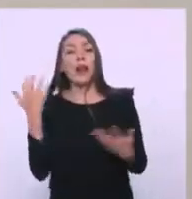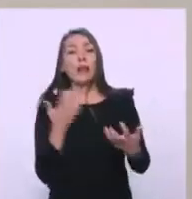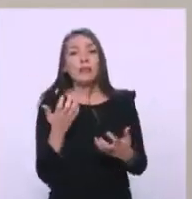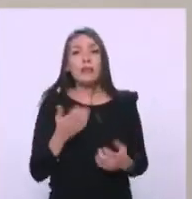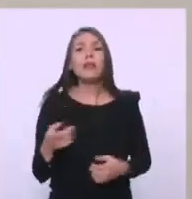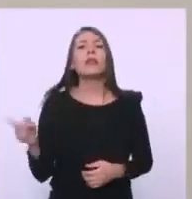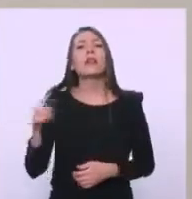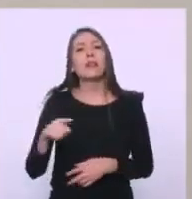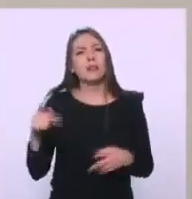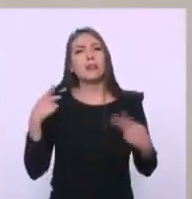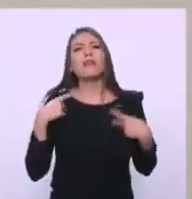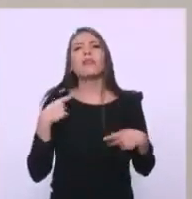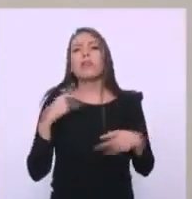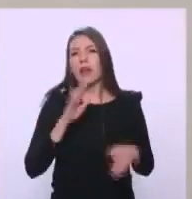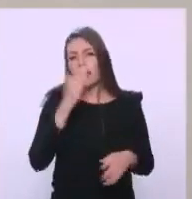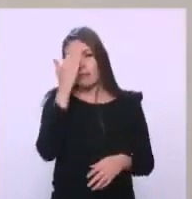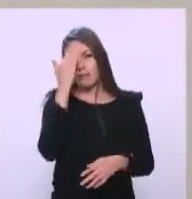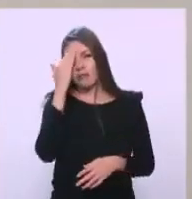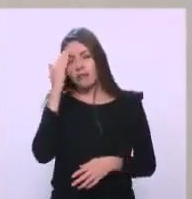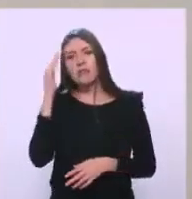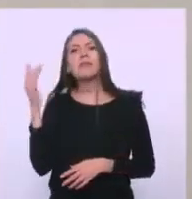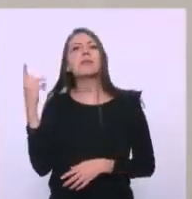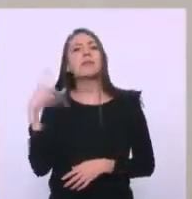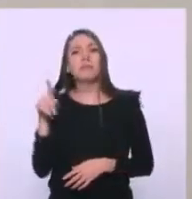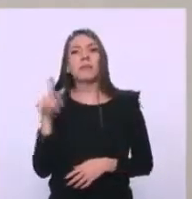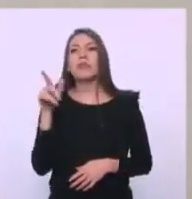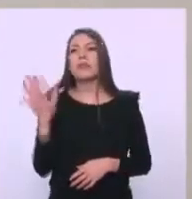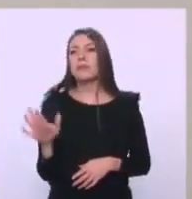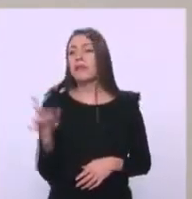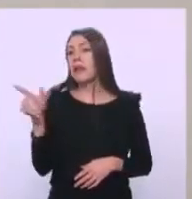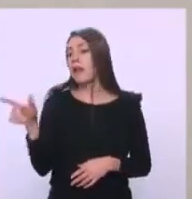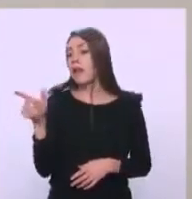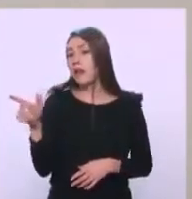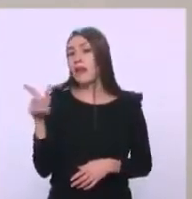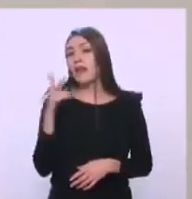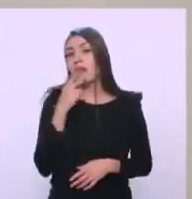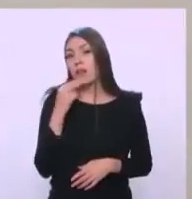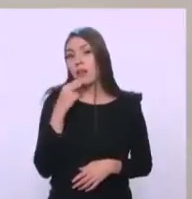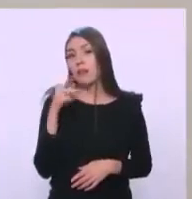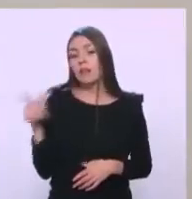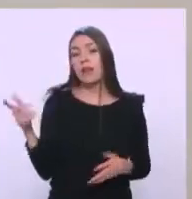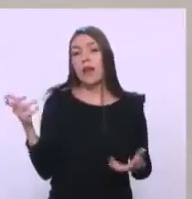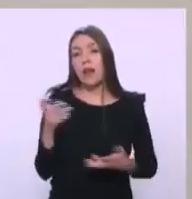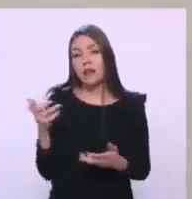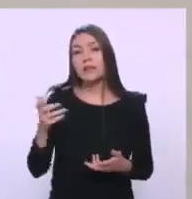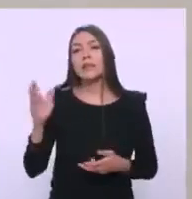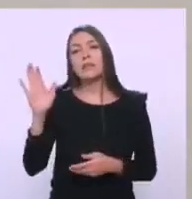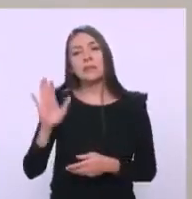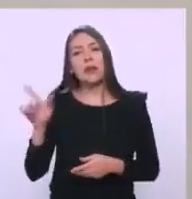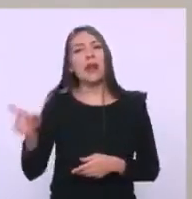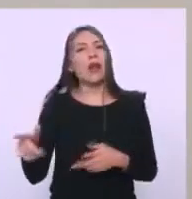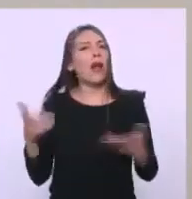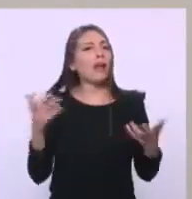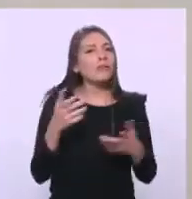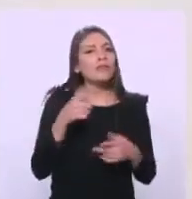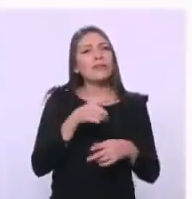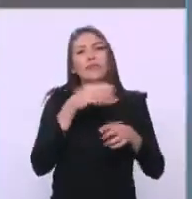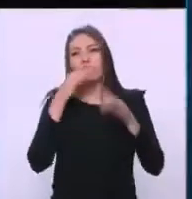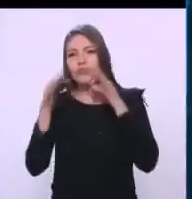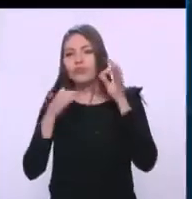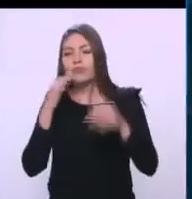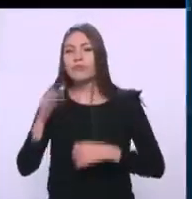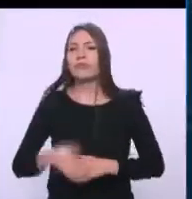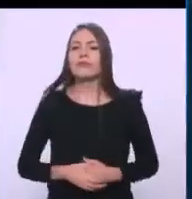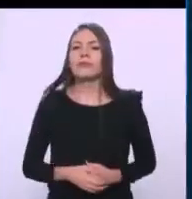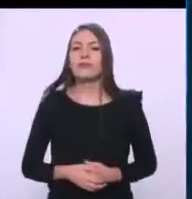varios medios. No lo puedo asegurar, pero yo creo que si llegó a Quintana Roo en esos momentos, él seguramente está detrás de eso. Bueno, ya nos tenemos